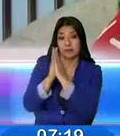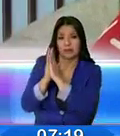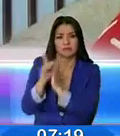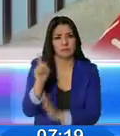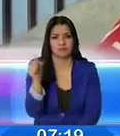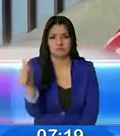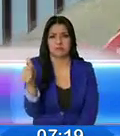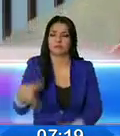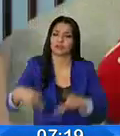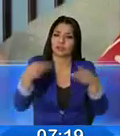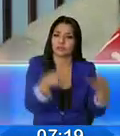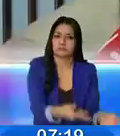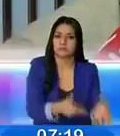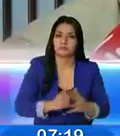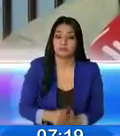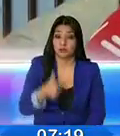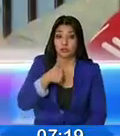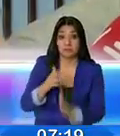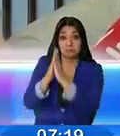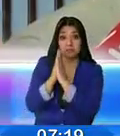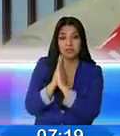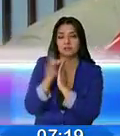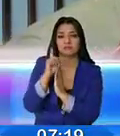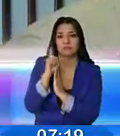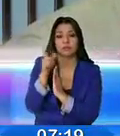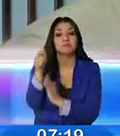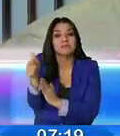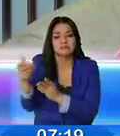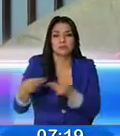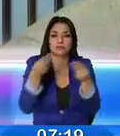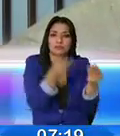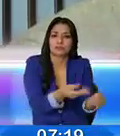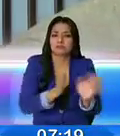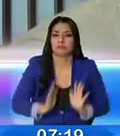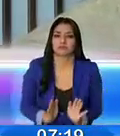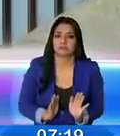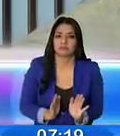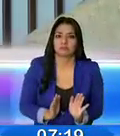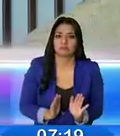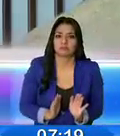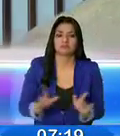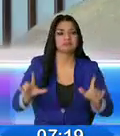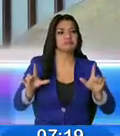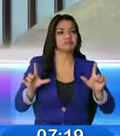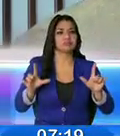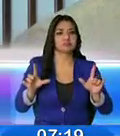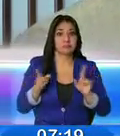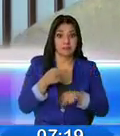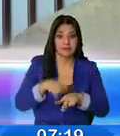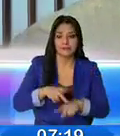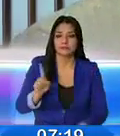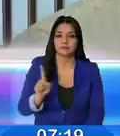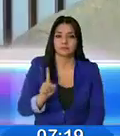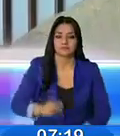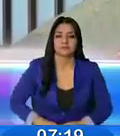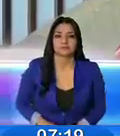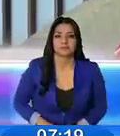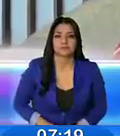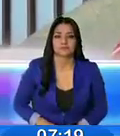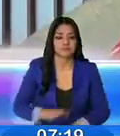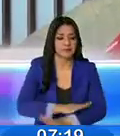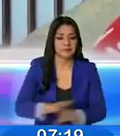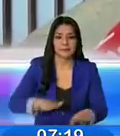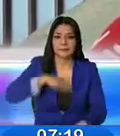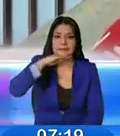ellos vengan y entreguen. No vamos a recibir la información a través de un show como lo hicieron la primera vez. Esto